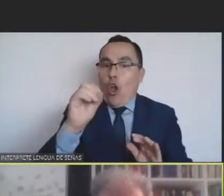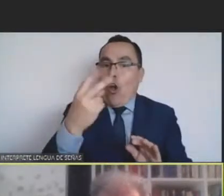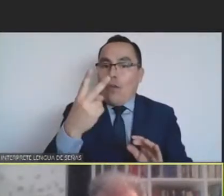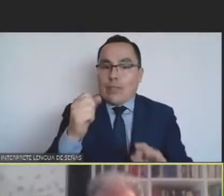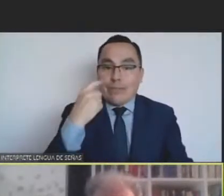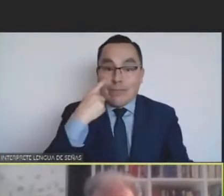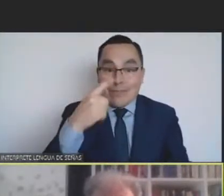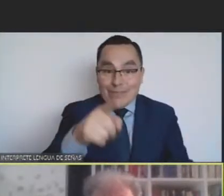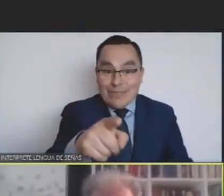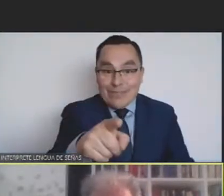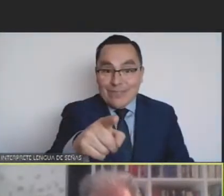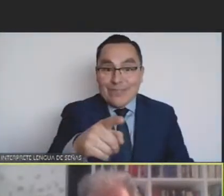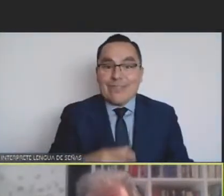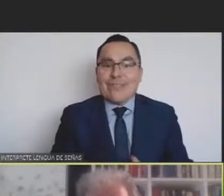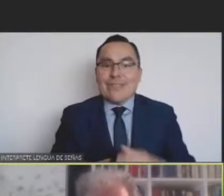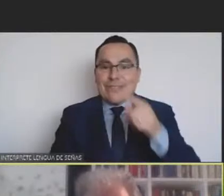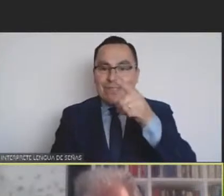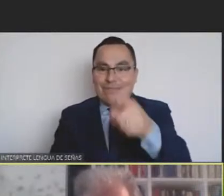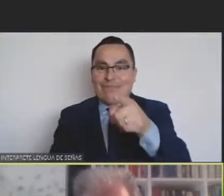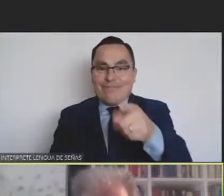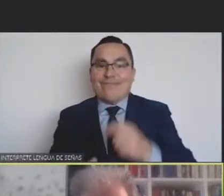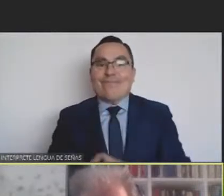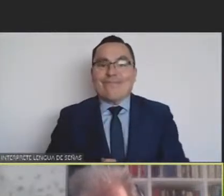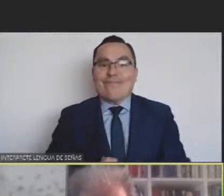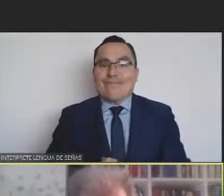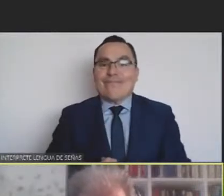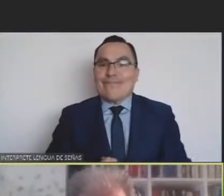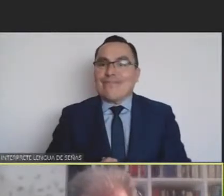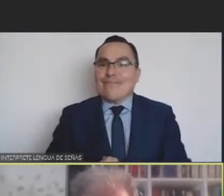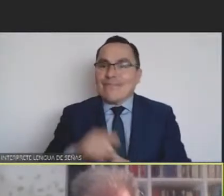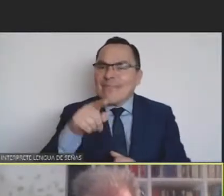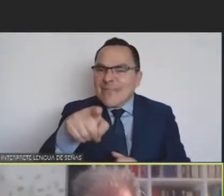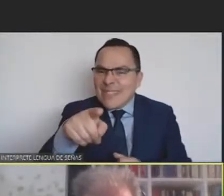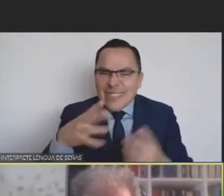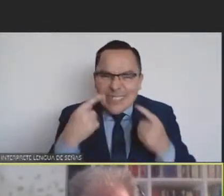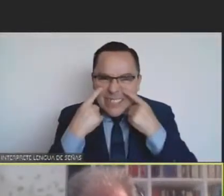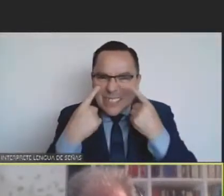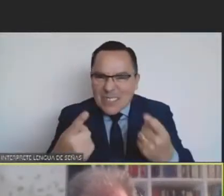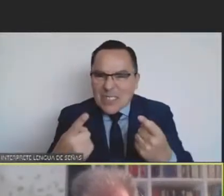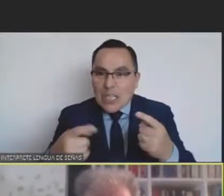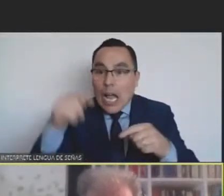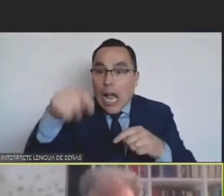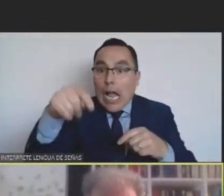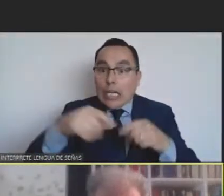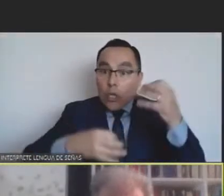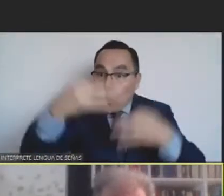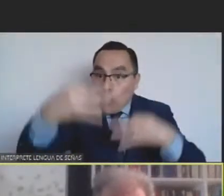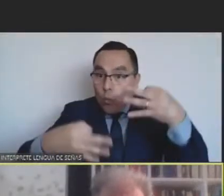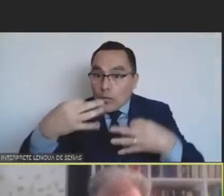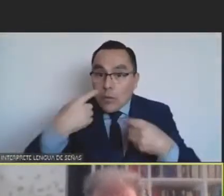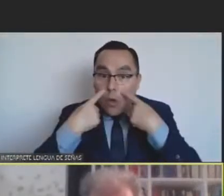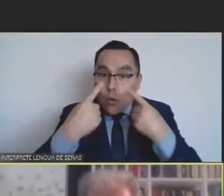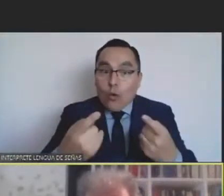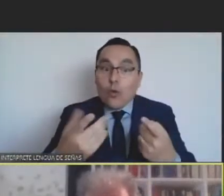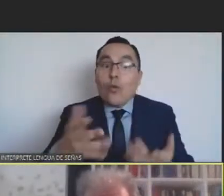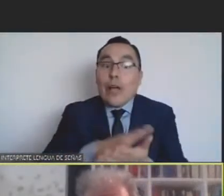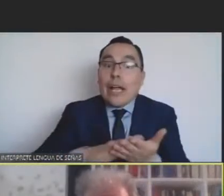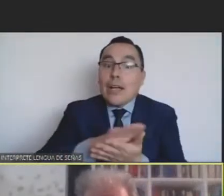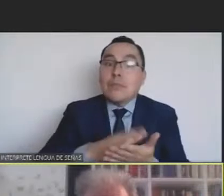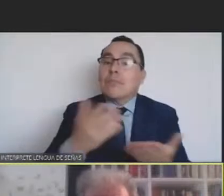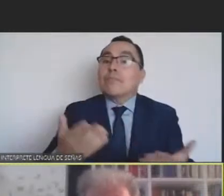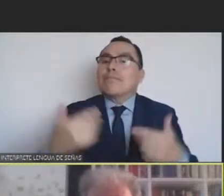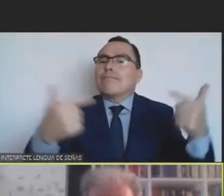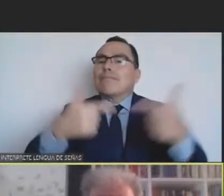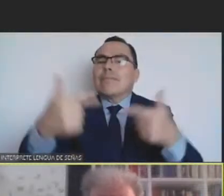sucinta, lo ejemplifico con un ejemplo, por efectos pedagógicos, acá no hay un juicio de valor. Hemos visto en los últimos